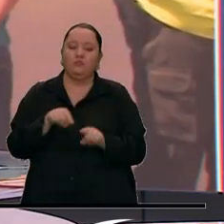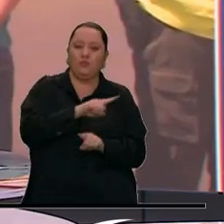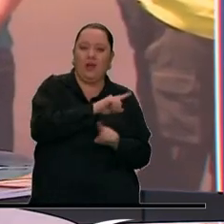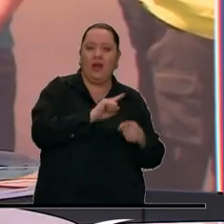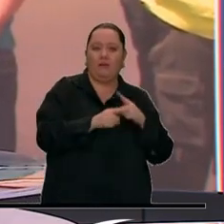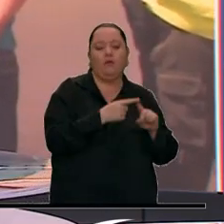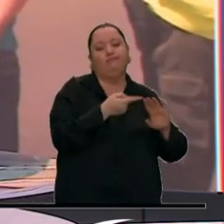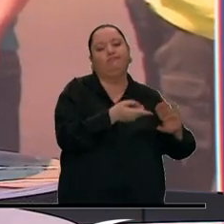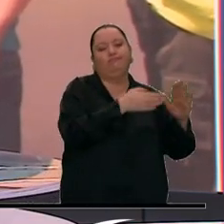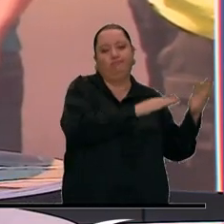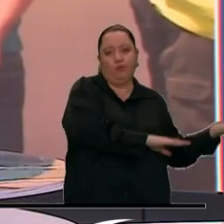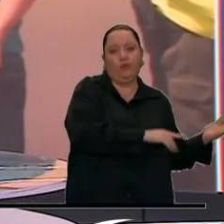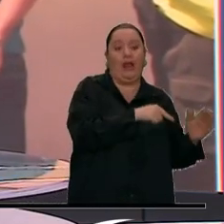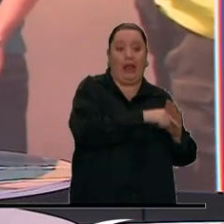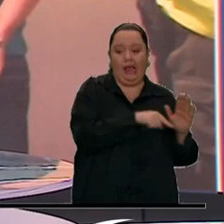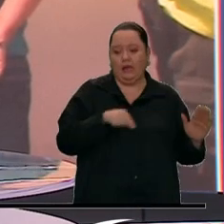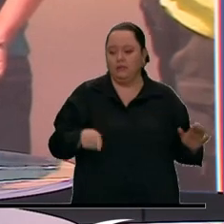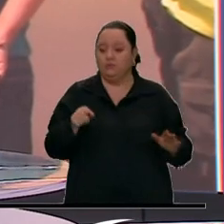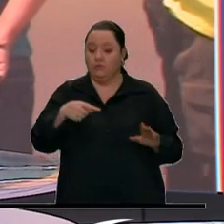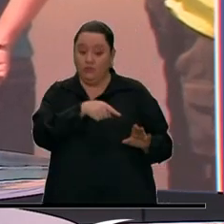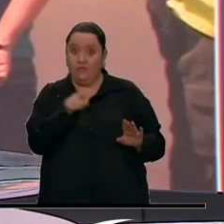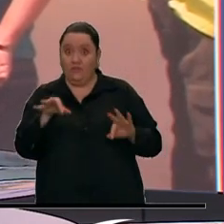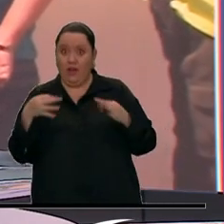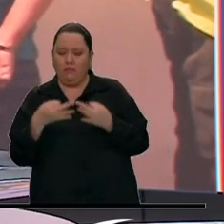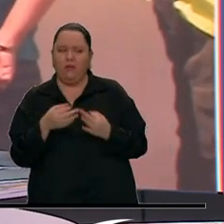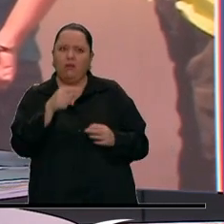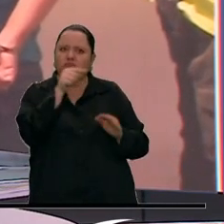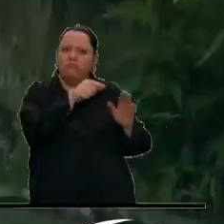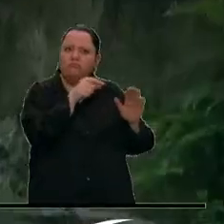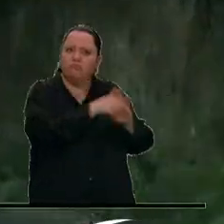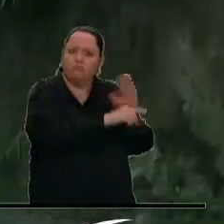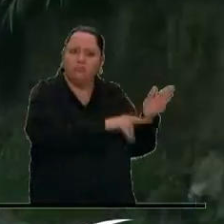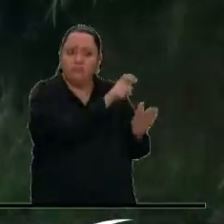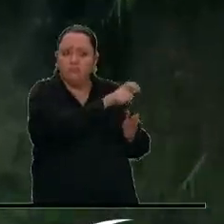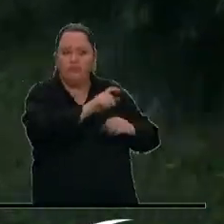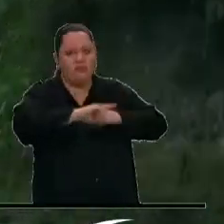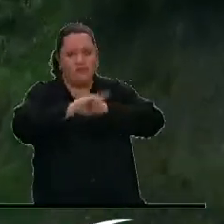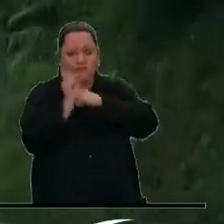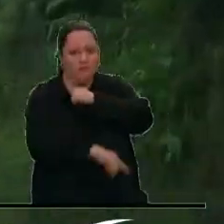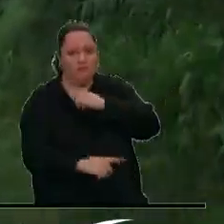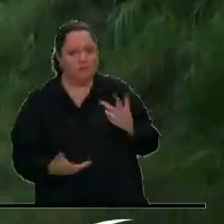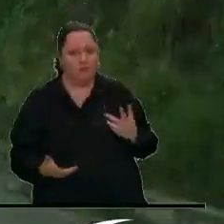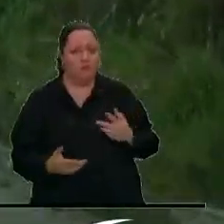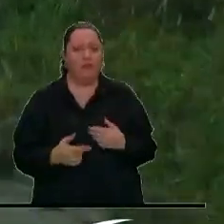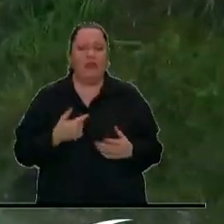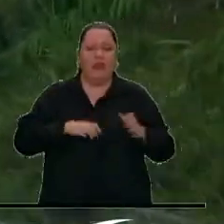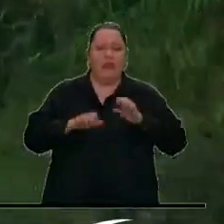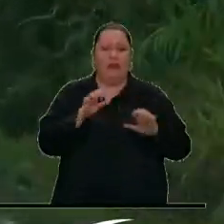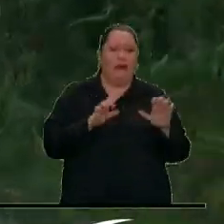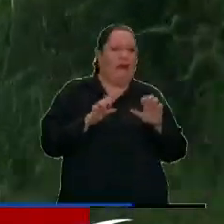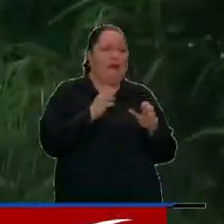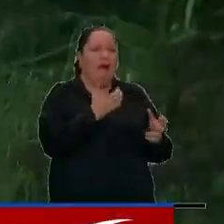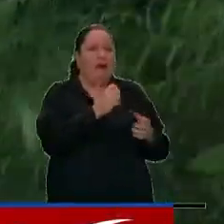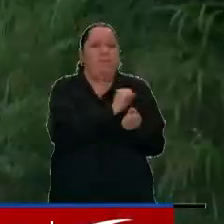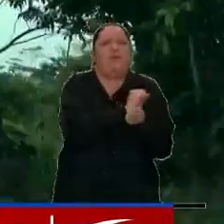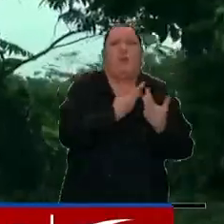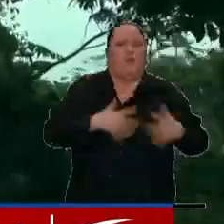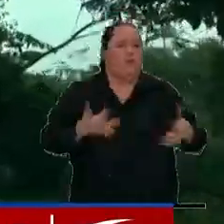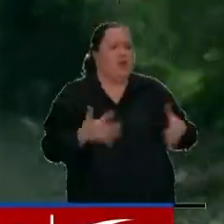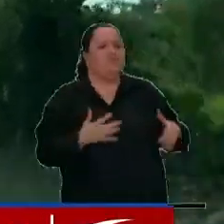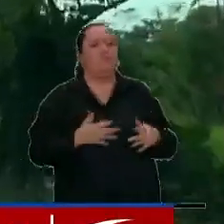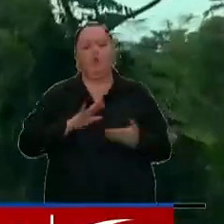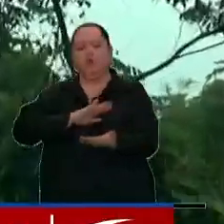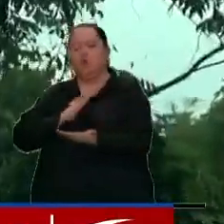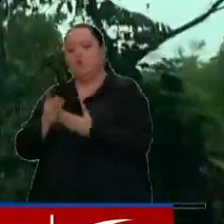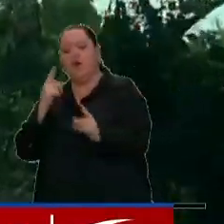le quitaron la vida pidieron castigar a los homicidas para evitar ser secuestrado El uniformado que viajaba de